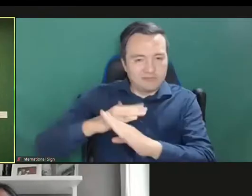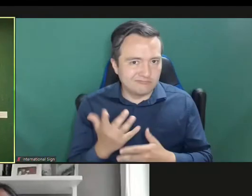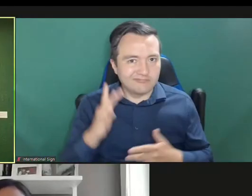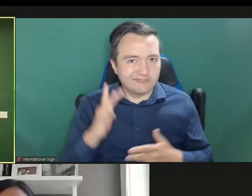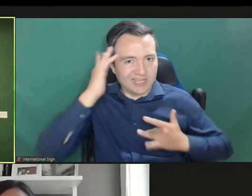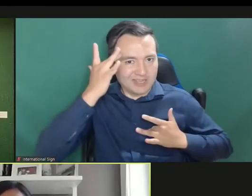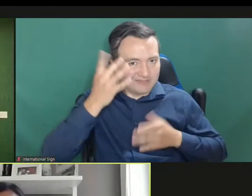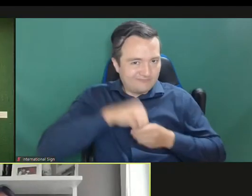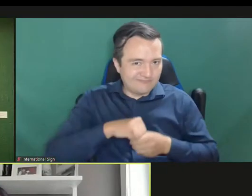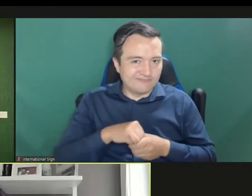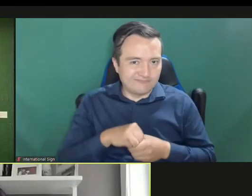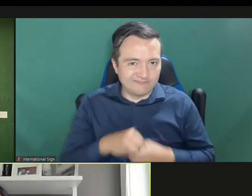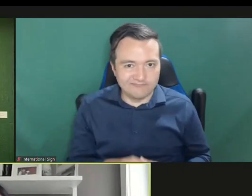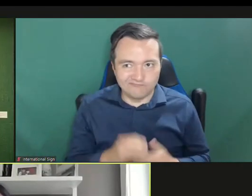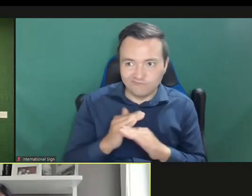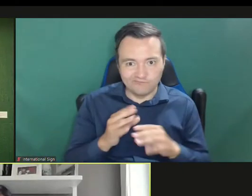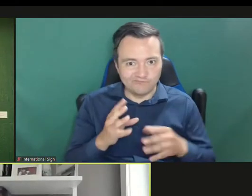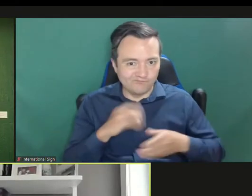gracias